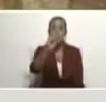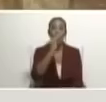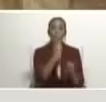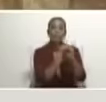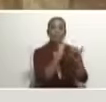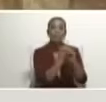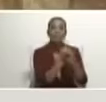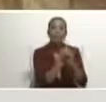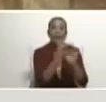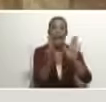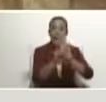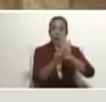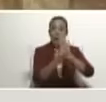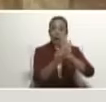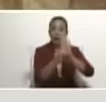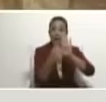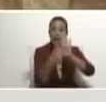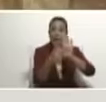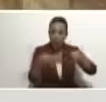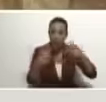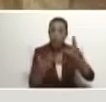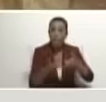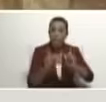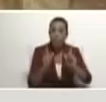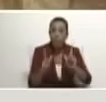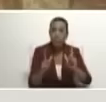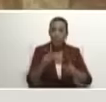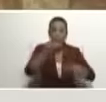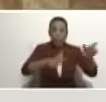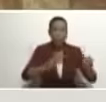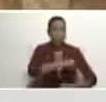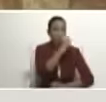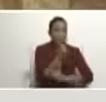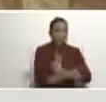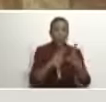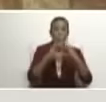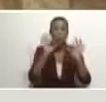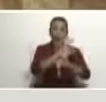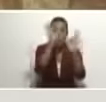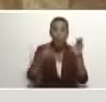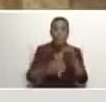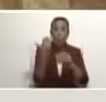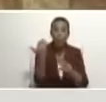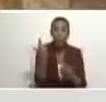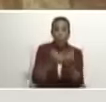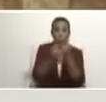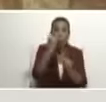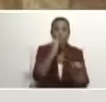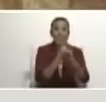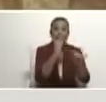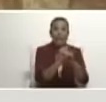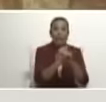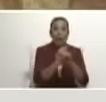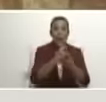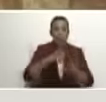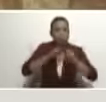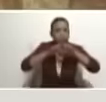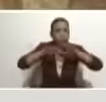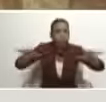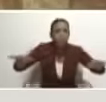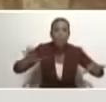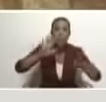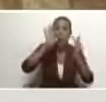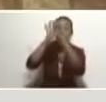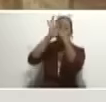La ley de comercio digital va a permitir fortalecer todos los mecanismos para que el comercio digital siga expandiéndose